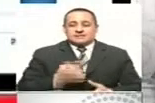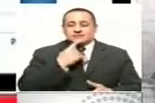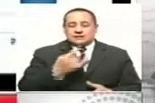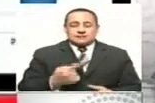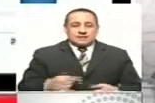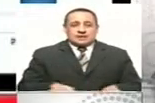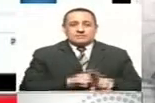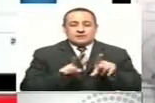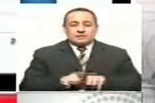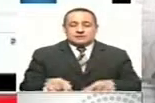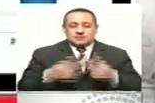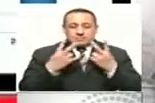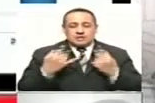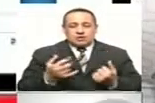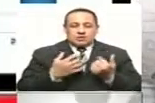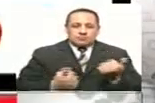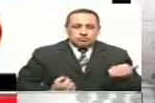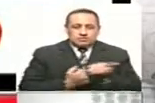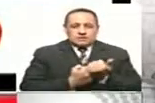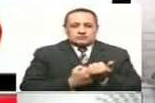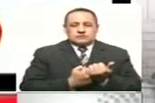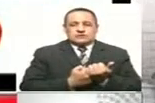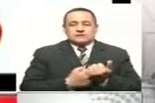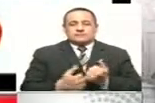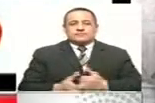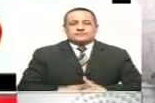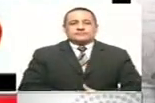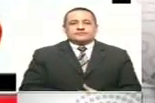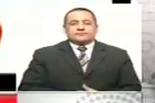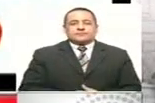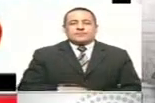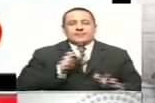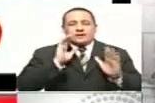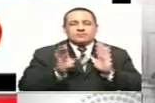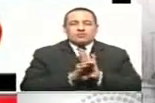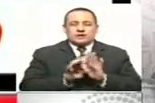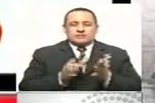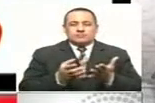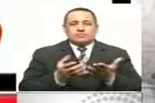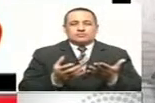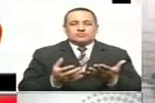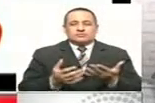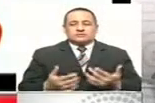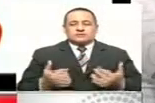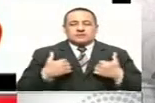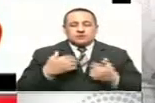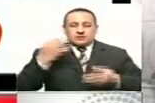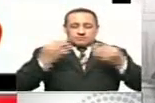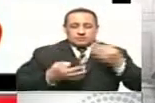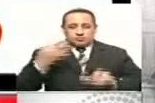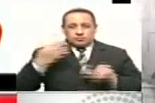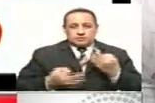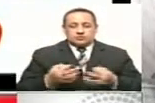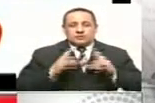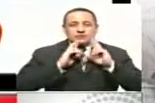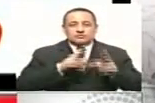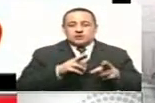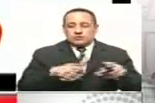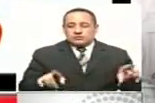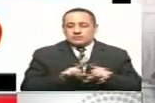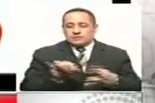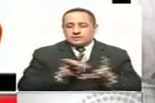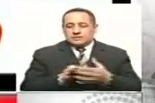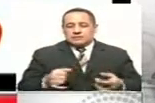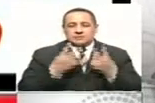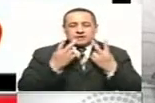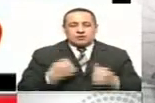también impulsándose, ¿no? Por ejemplo, el presupuesto por resultado, que ya saben ustedes